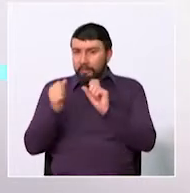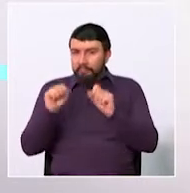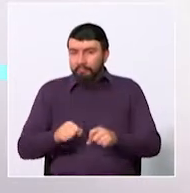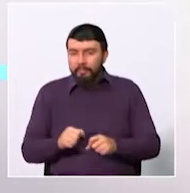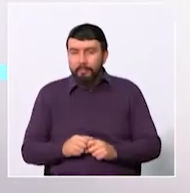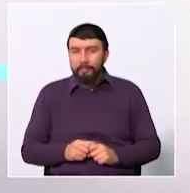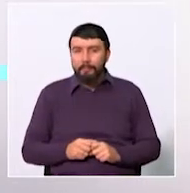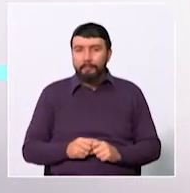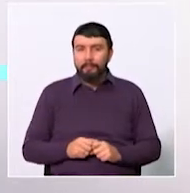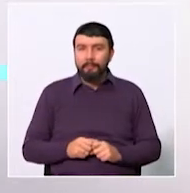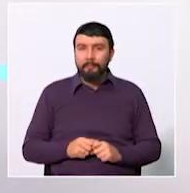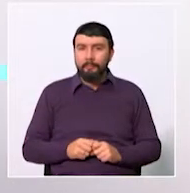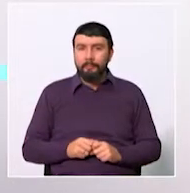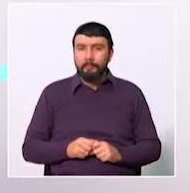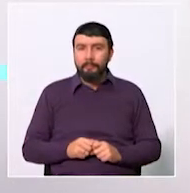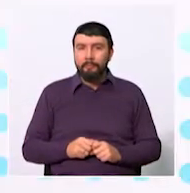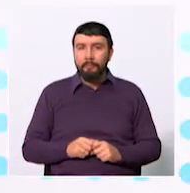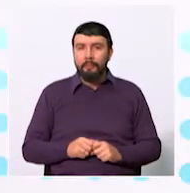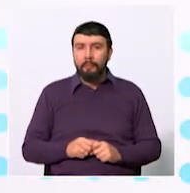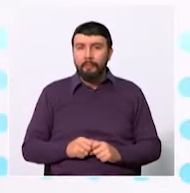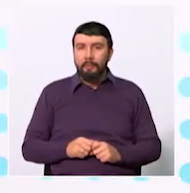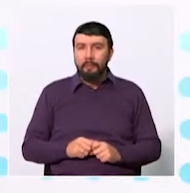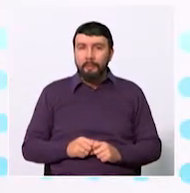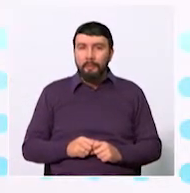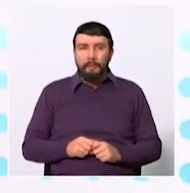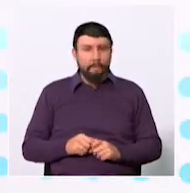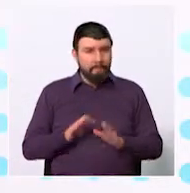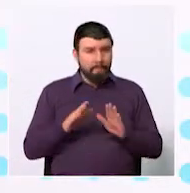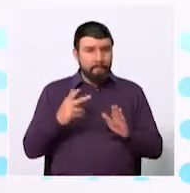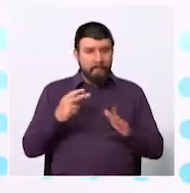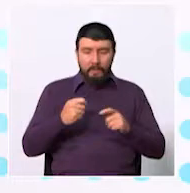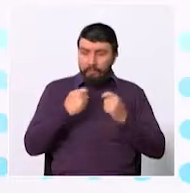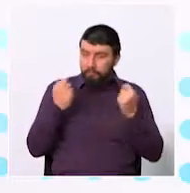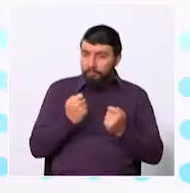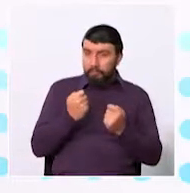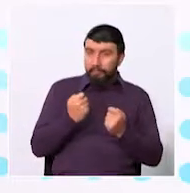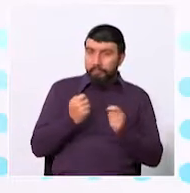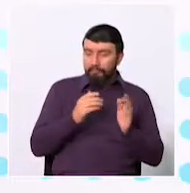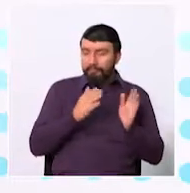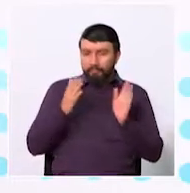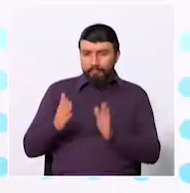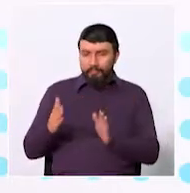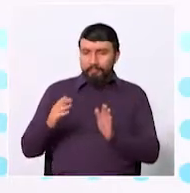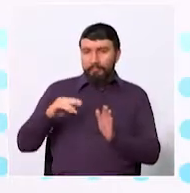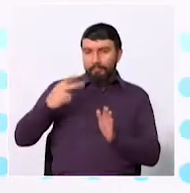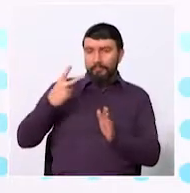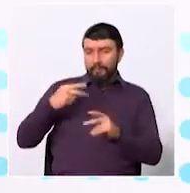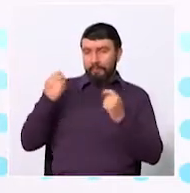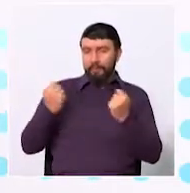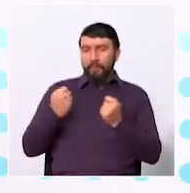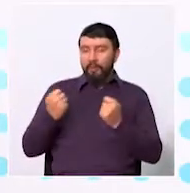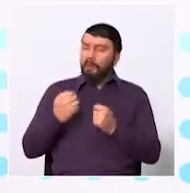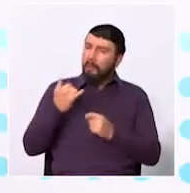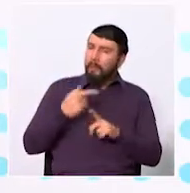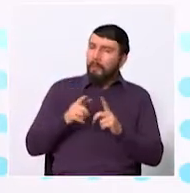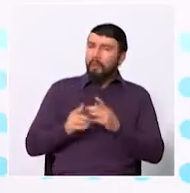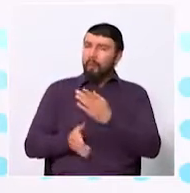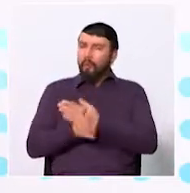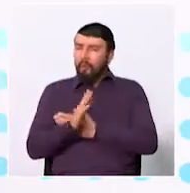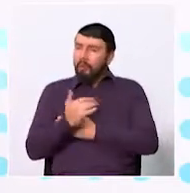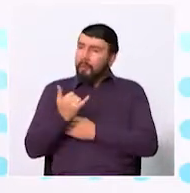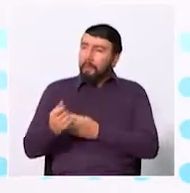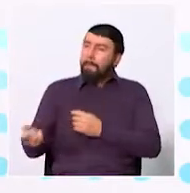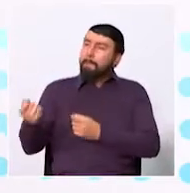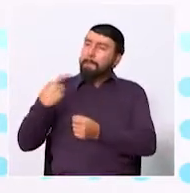16 64 vamos a hacer otro pequeño corto de comerciales aquí en este momento siguen ustedes enviando sus preguntas que nosotros